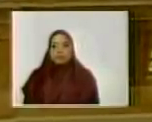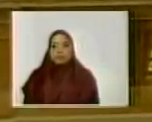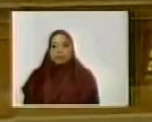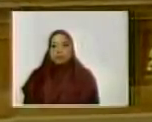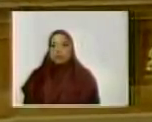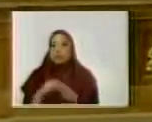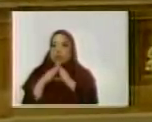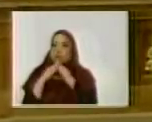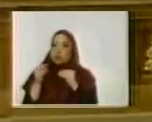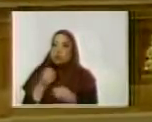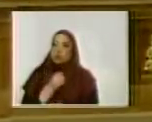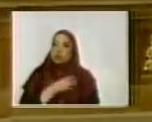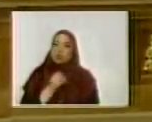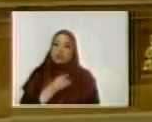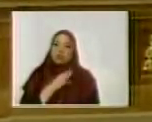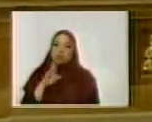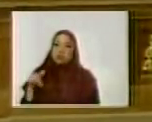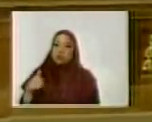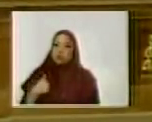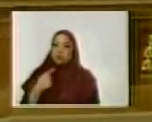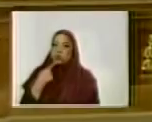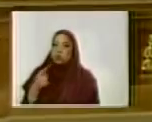Soto y todo lo que sentimos nosotros, ¿no?